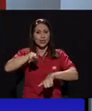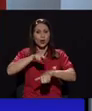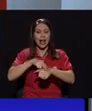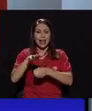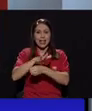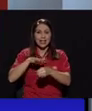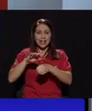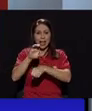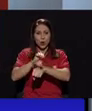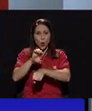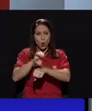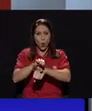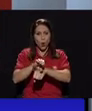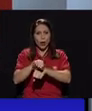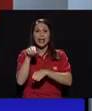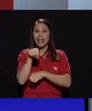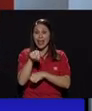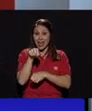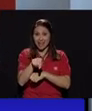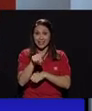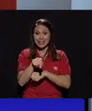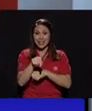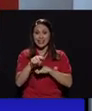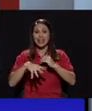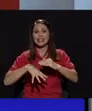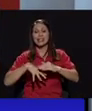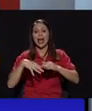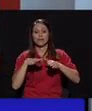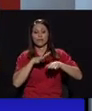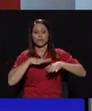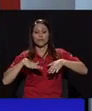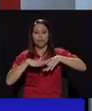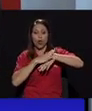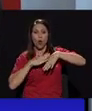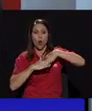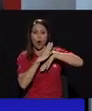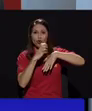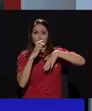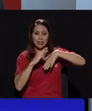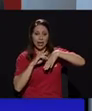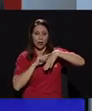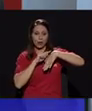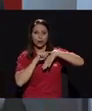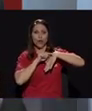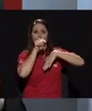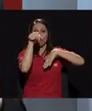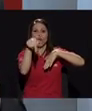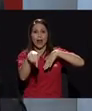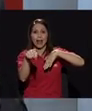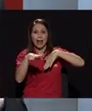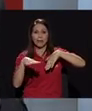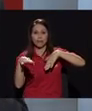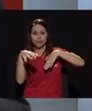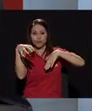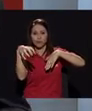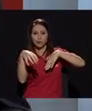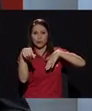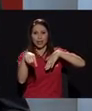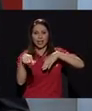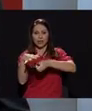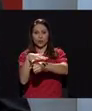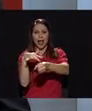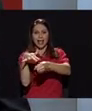Parque Nacional Isla del Coco, que es el humedal que está fuera del territorio nuestro firme, y que